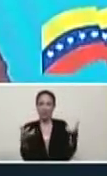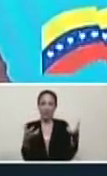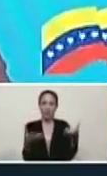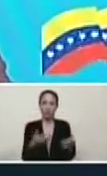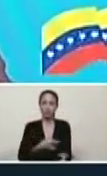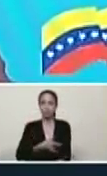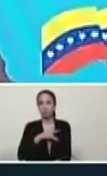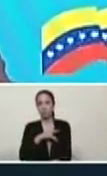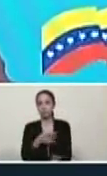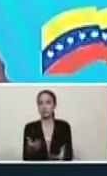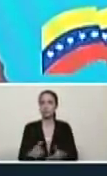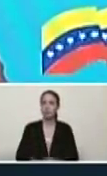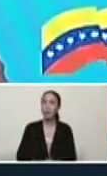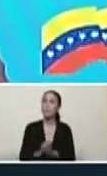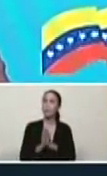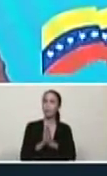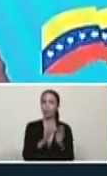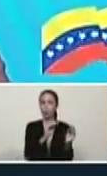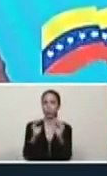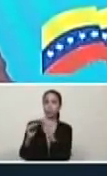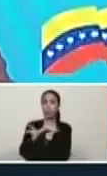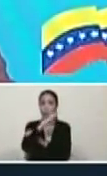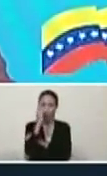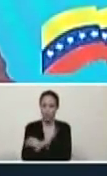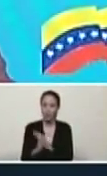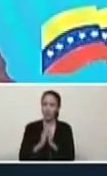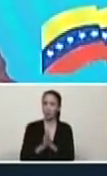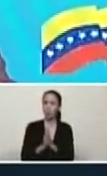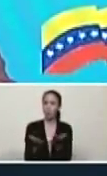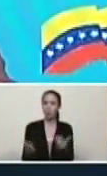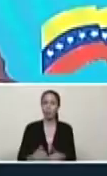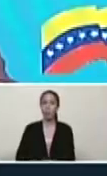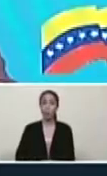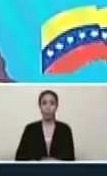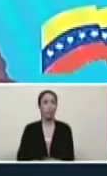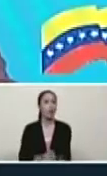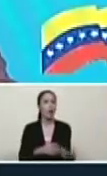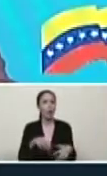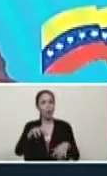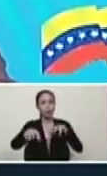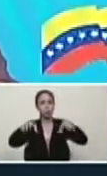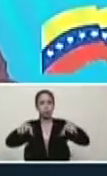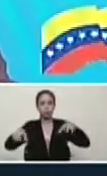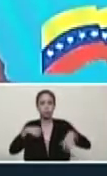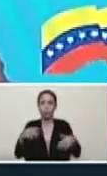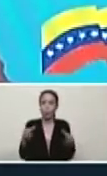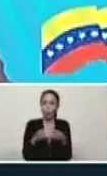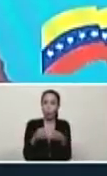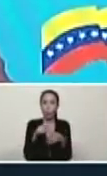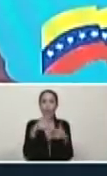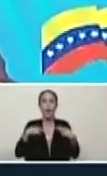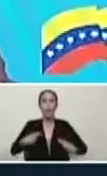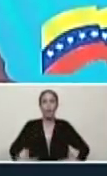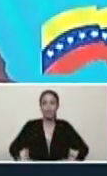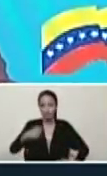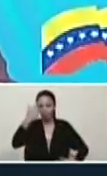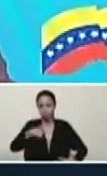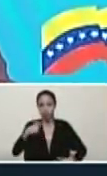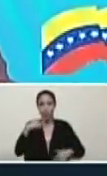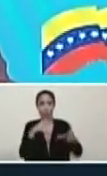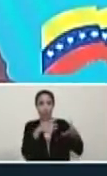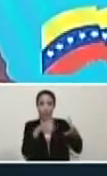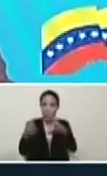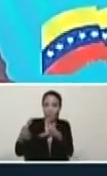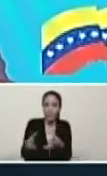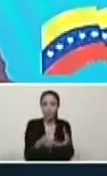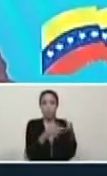Yo le hago un llamado al pueblo de Brasil. Le hago un llamado a todos los sectores democráticos, humanistas de Brasil. Y le hago un llamado a